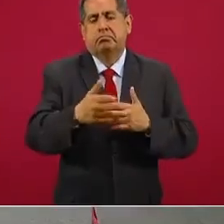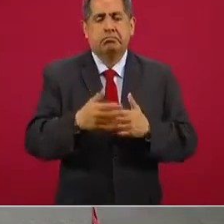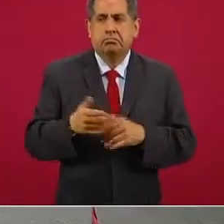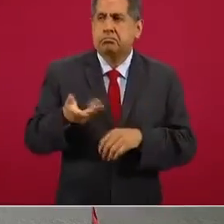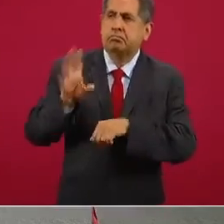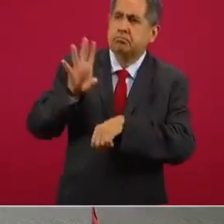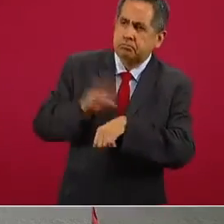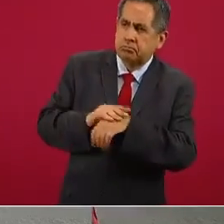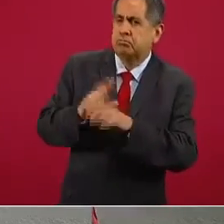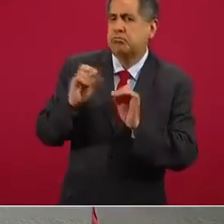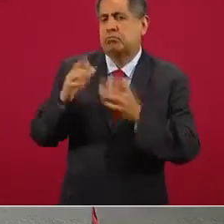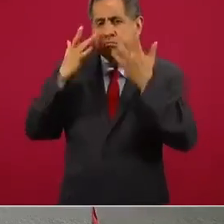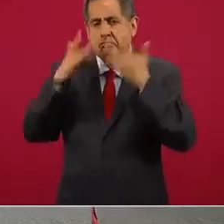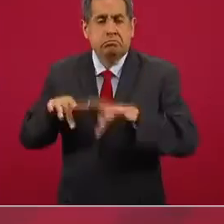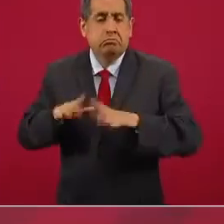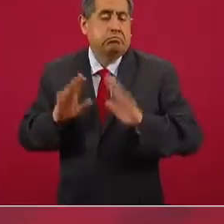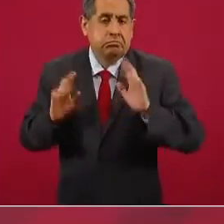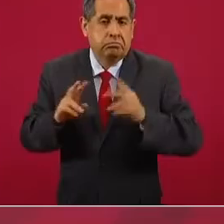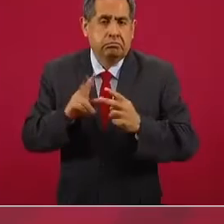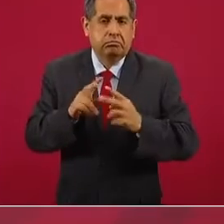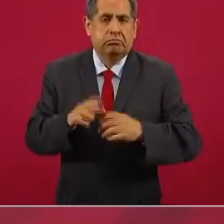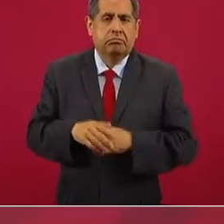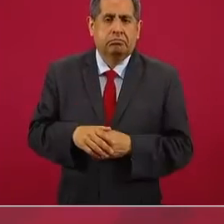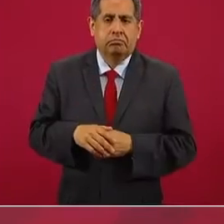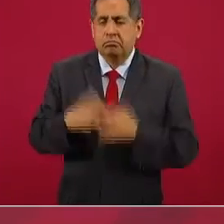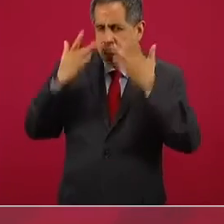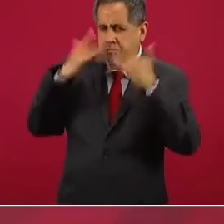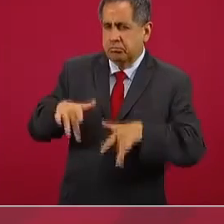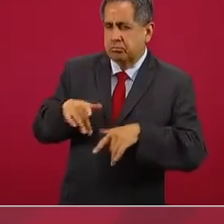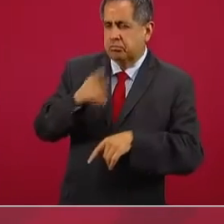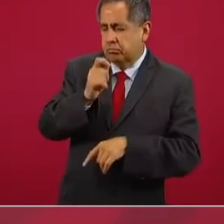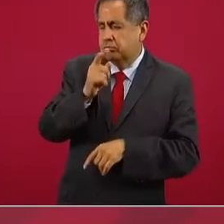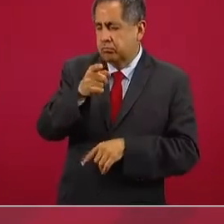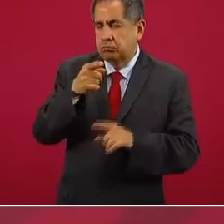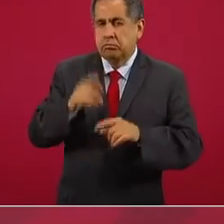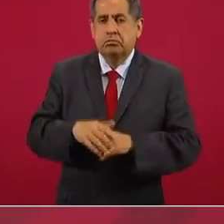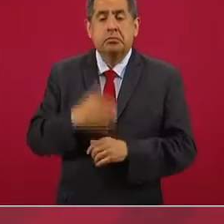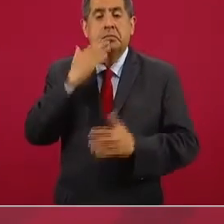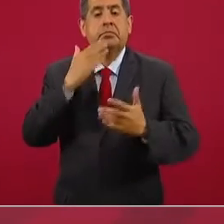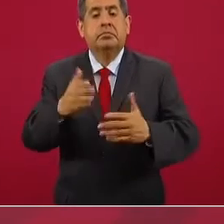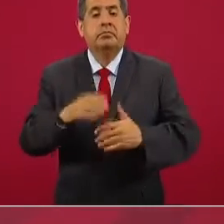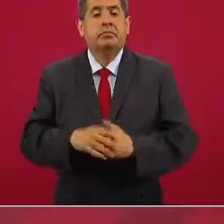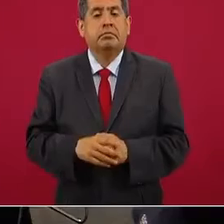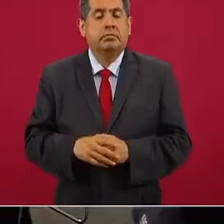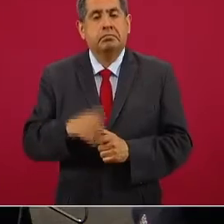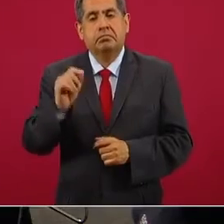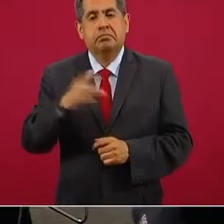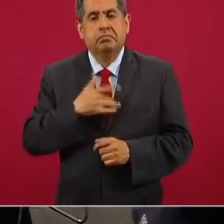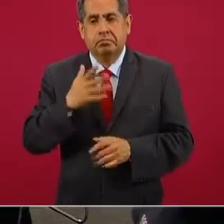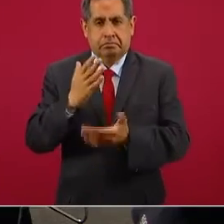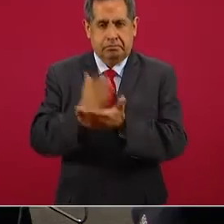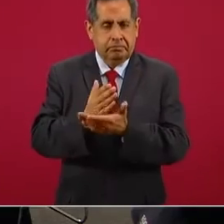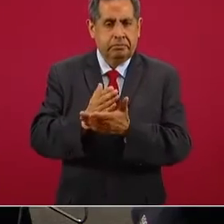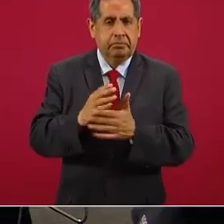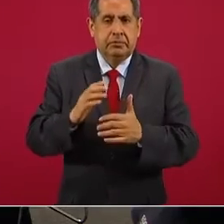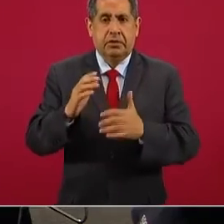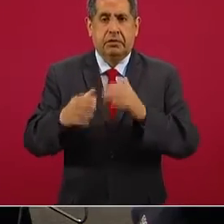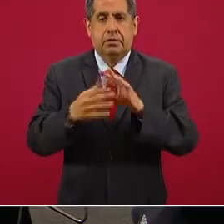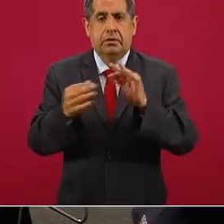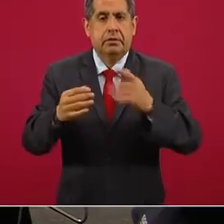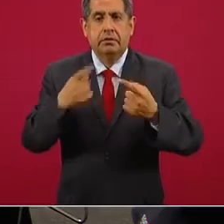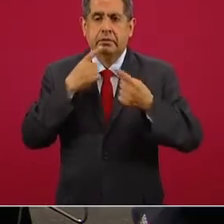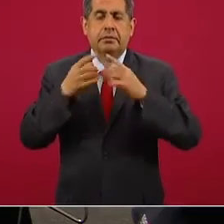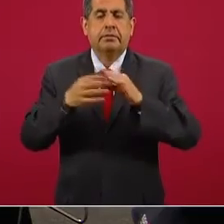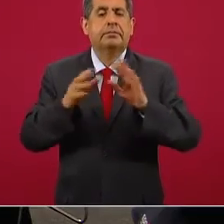licencia o van a presentar su renuncia, más que nada renuncia. Muy bien, si les parece, hasta ahí vamos a quedarnos,